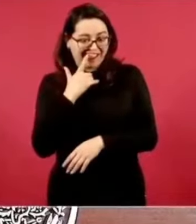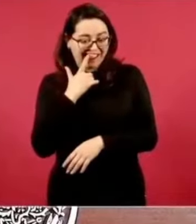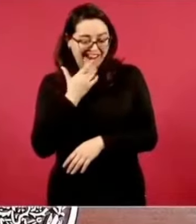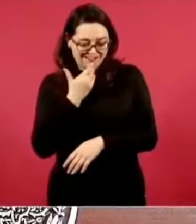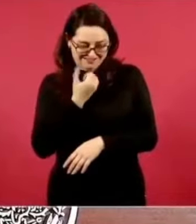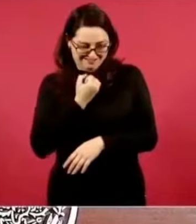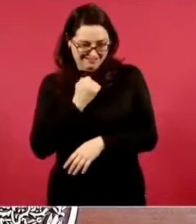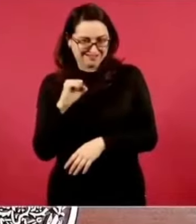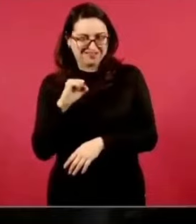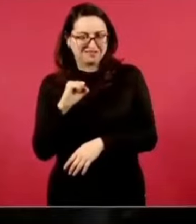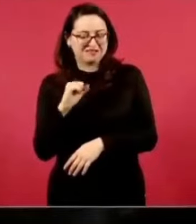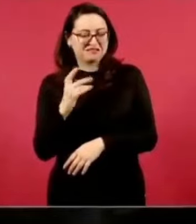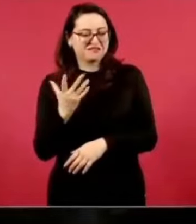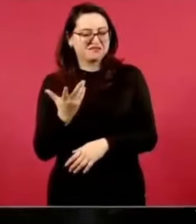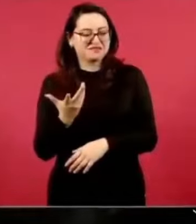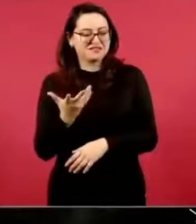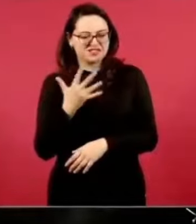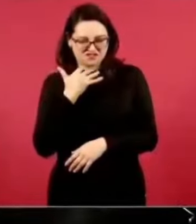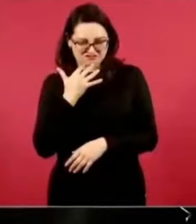¿no?